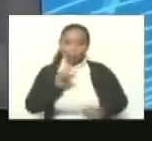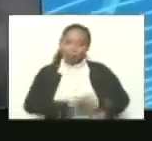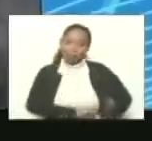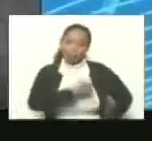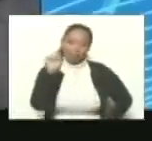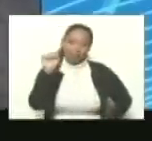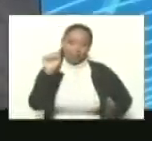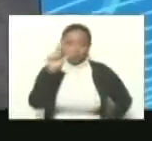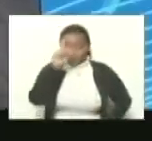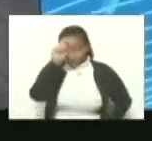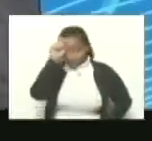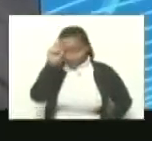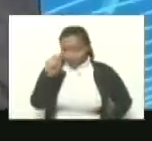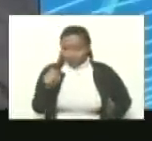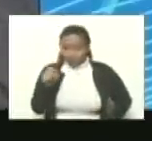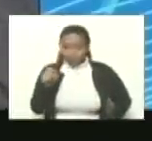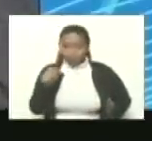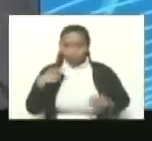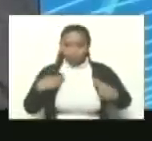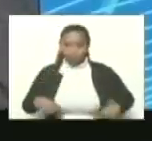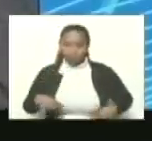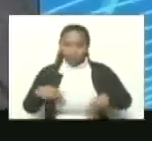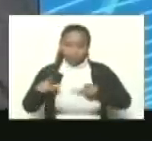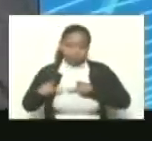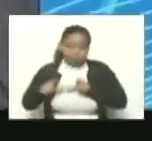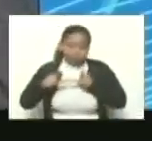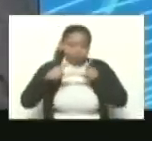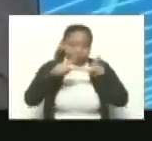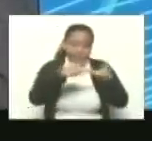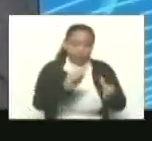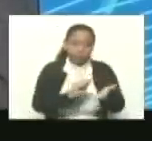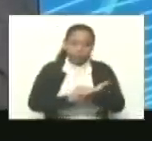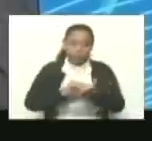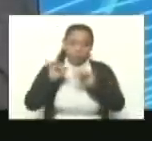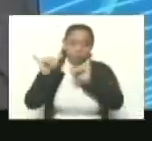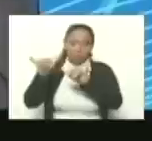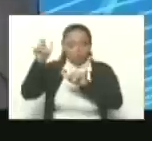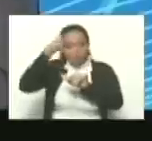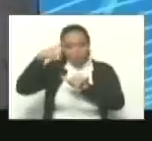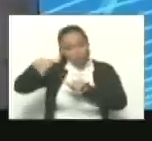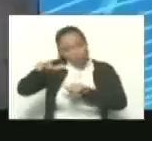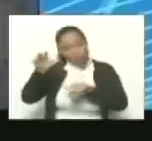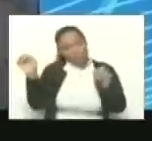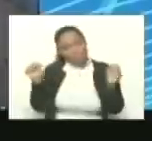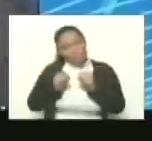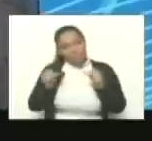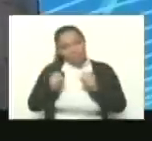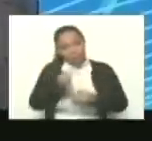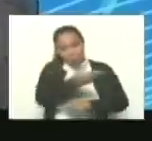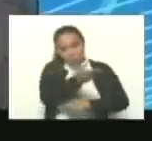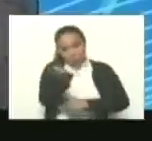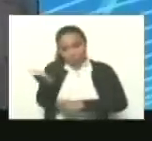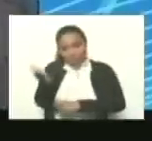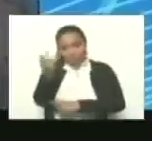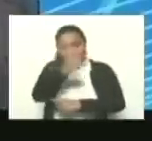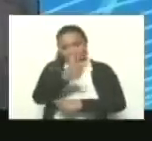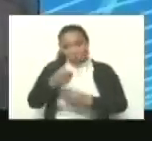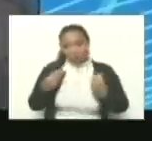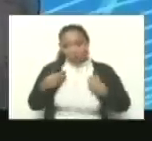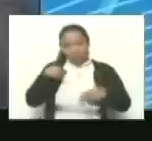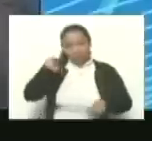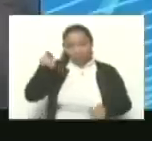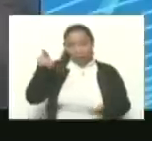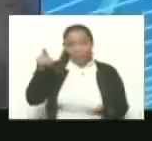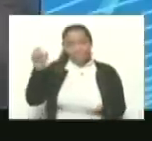por la humanidad entera, tiene su título colocado por el pueblo merideño, por ustedes merideñas, por